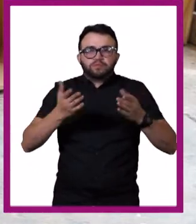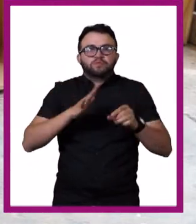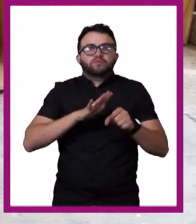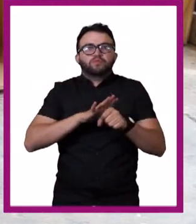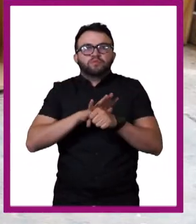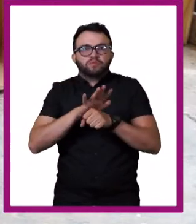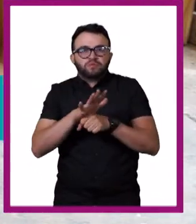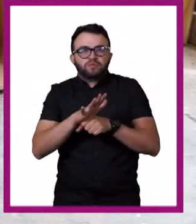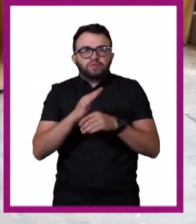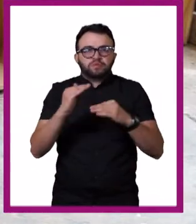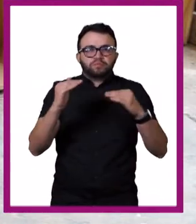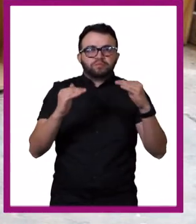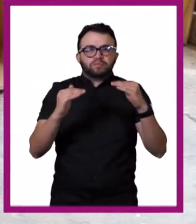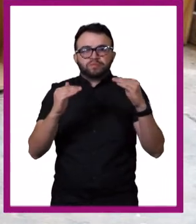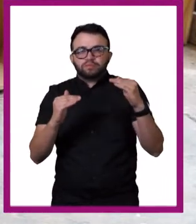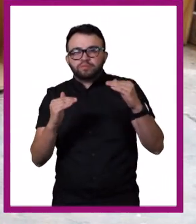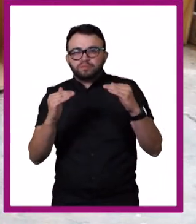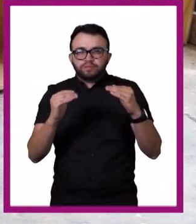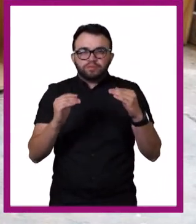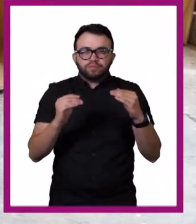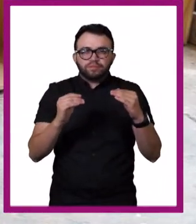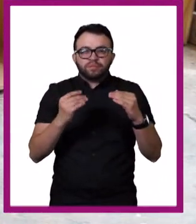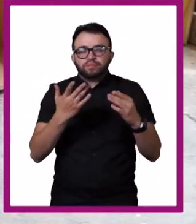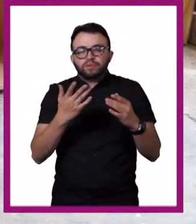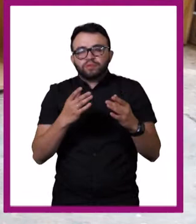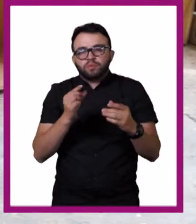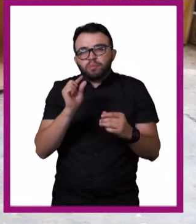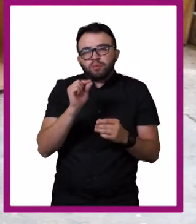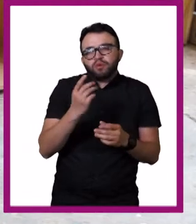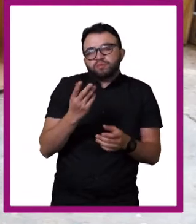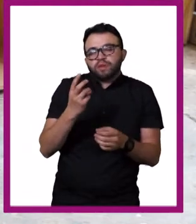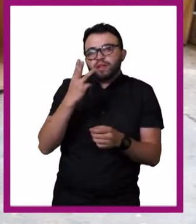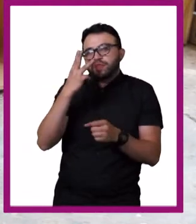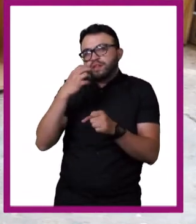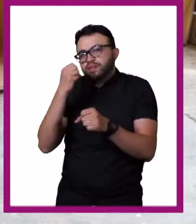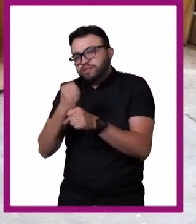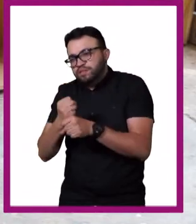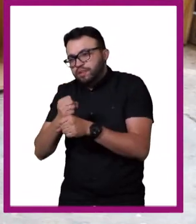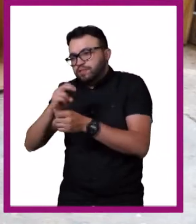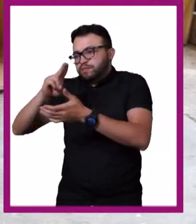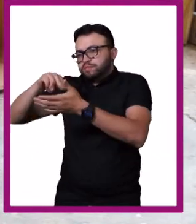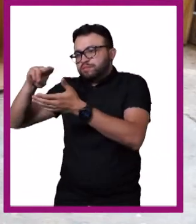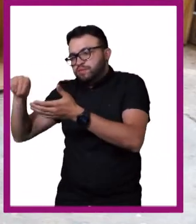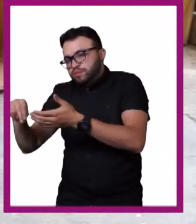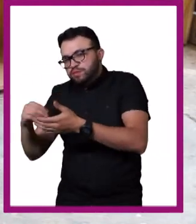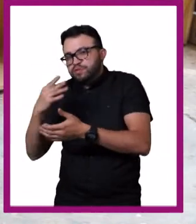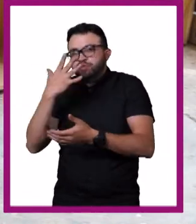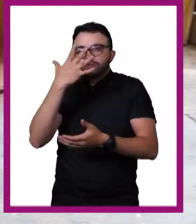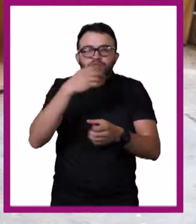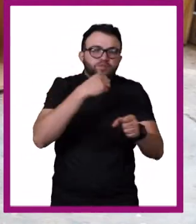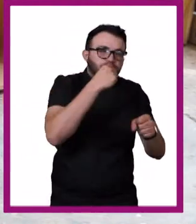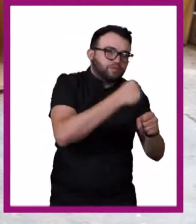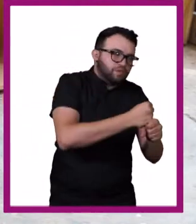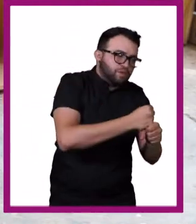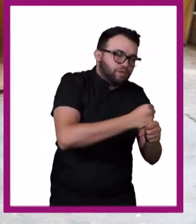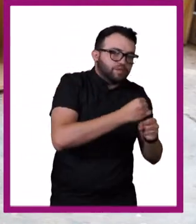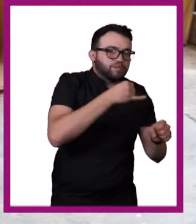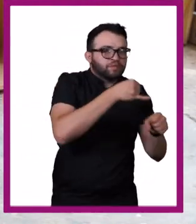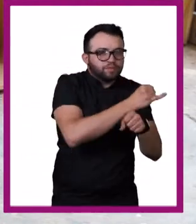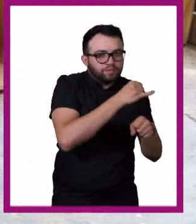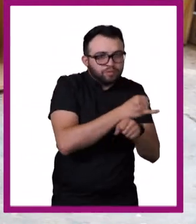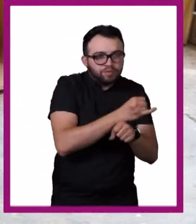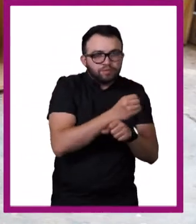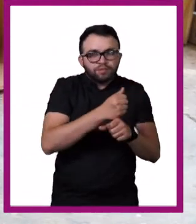y un poco pues me refiero a 3, 4 años con la pintura, o 5, y luego